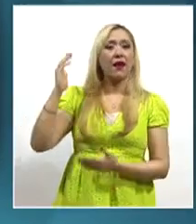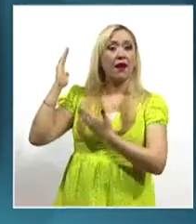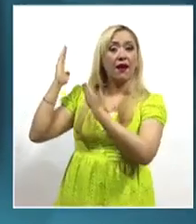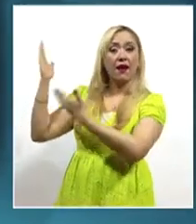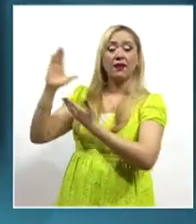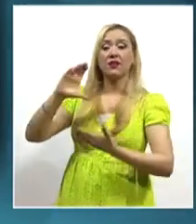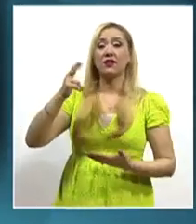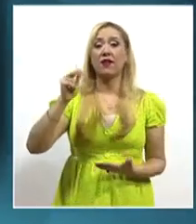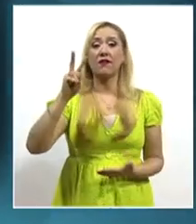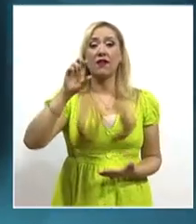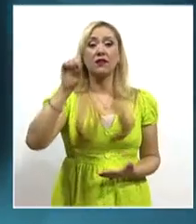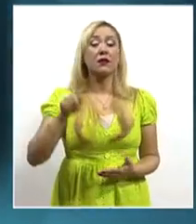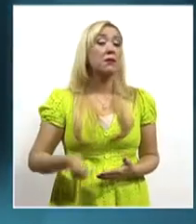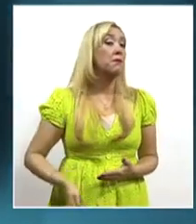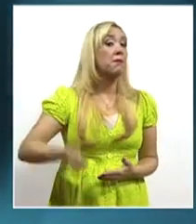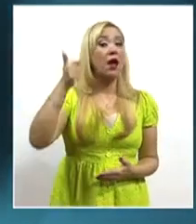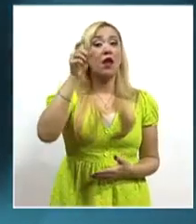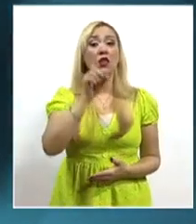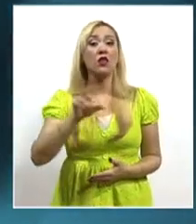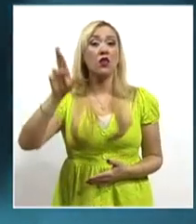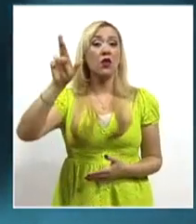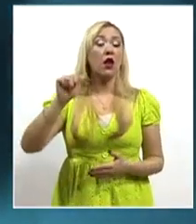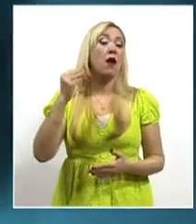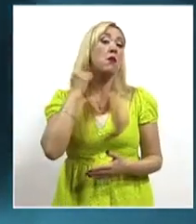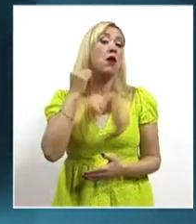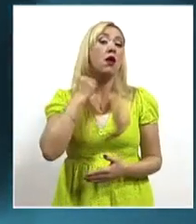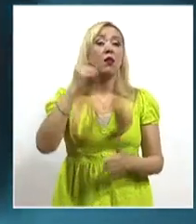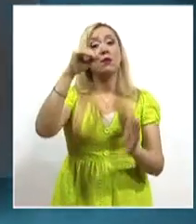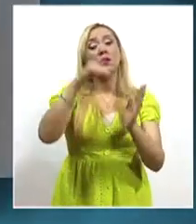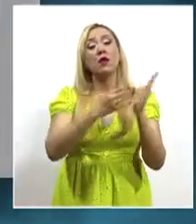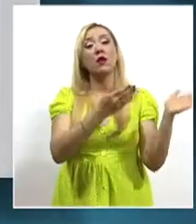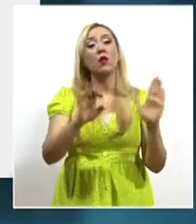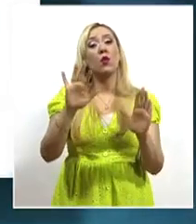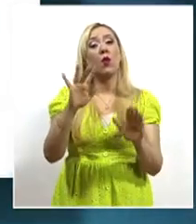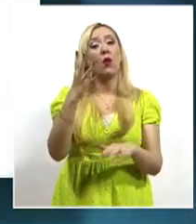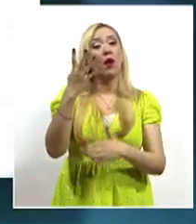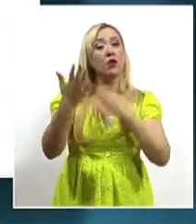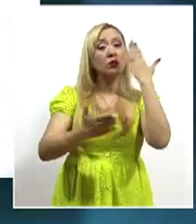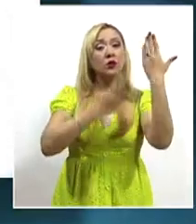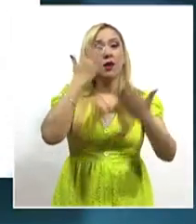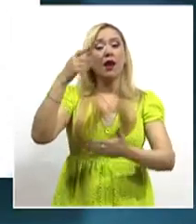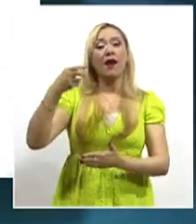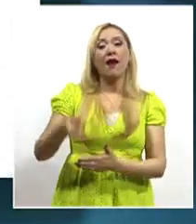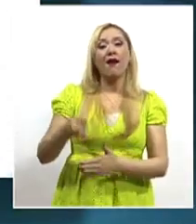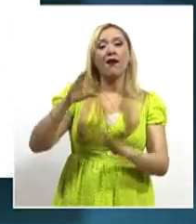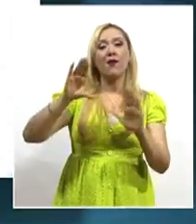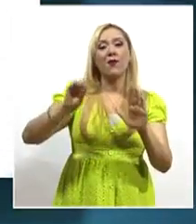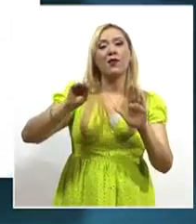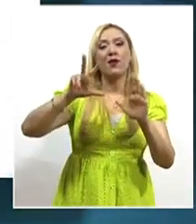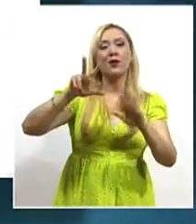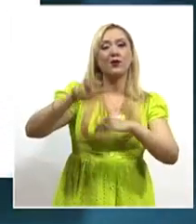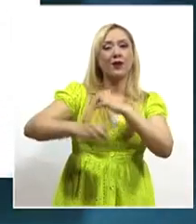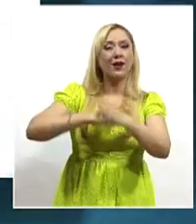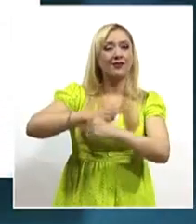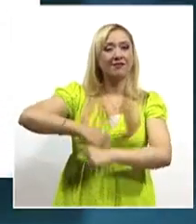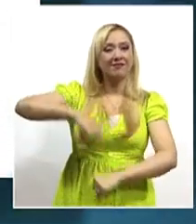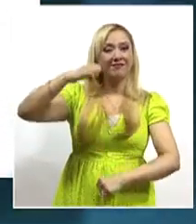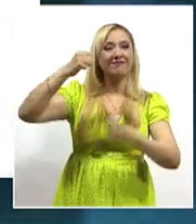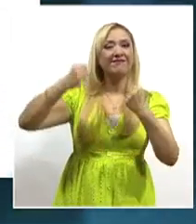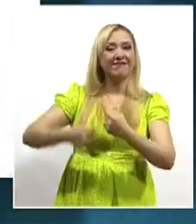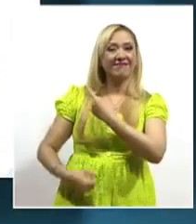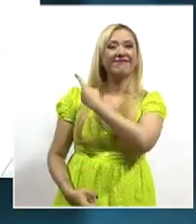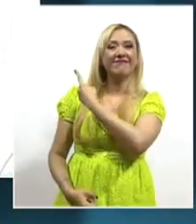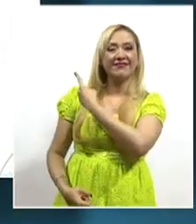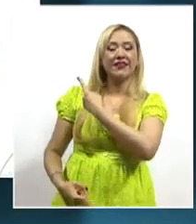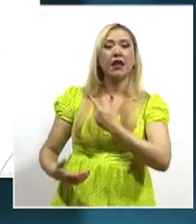en México de la generación 1954, y de quien este mes se conmemora su 98 natalicio. Estudió en la